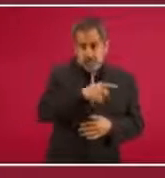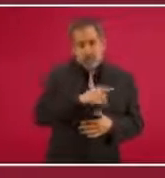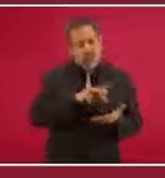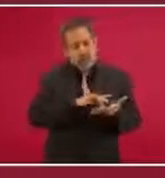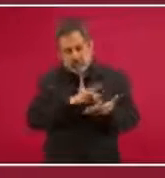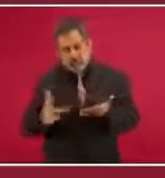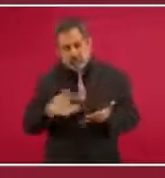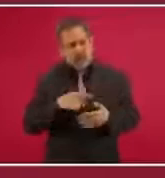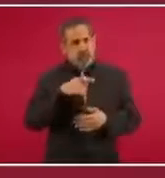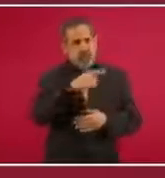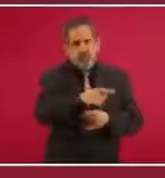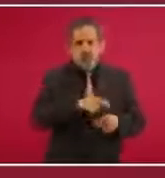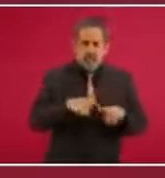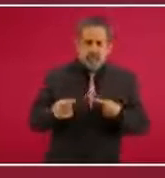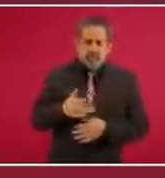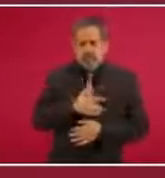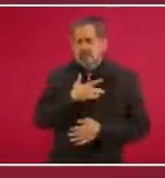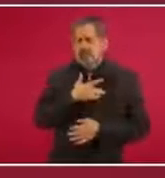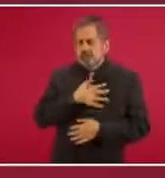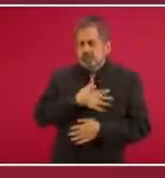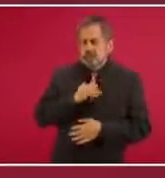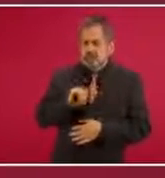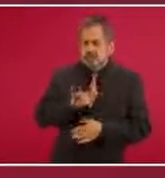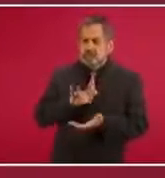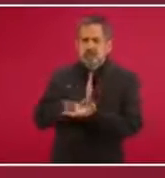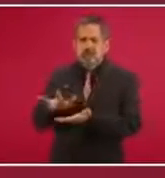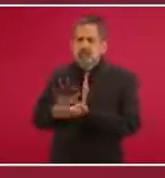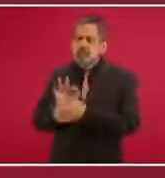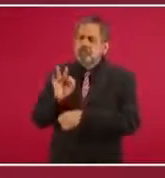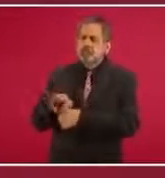tener esta dimensión social